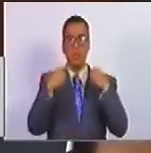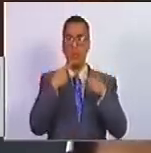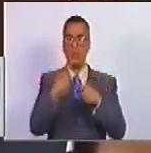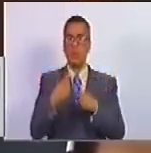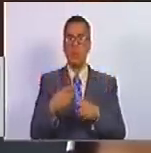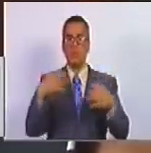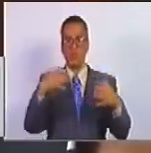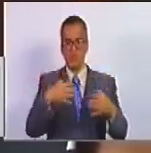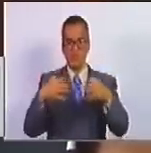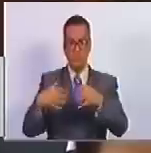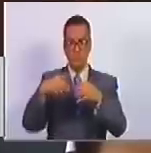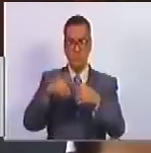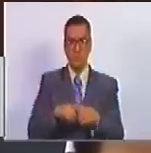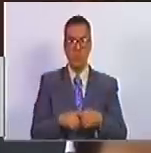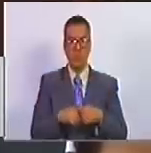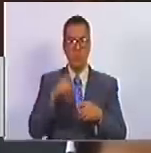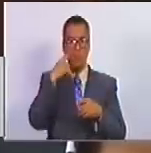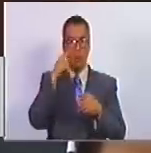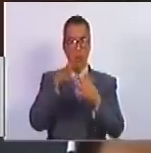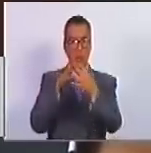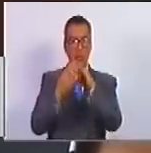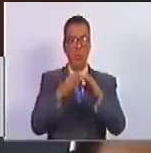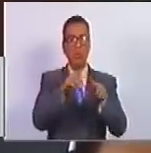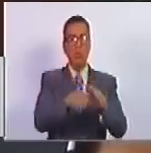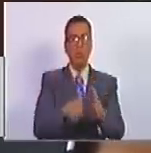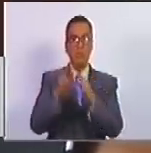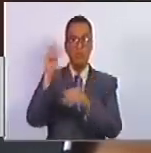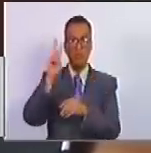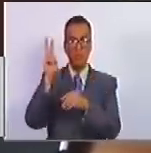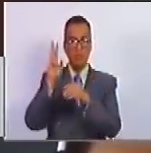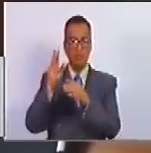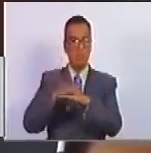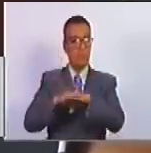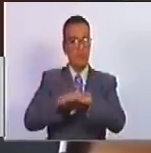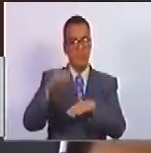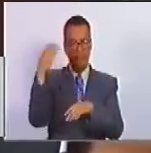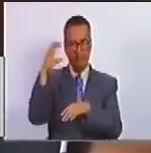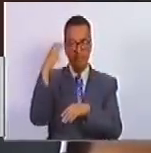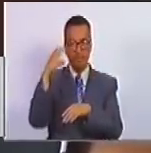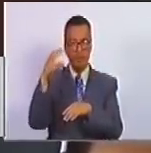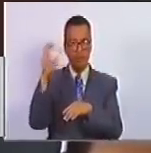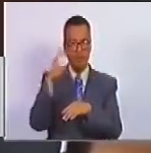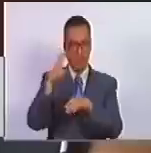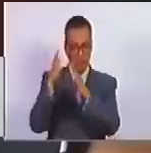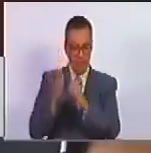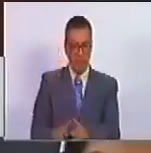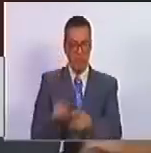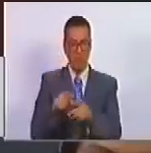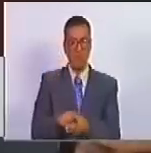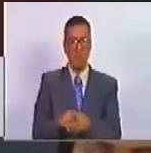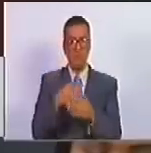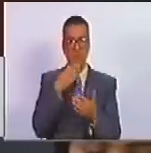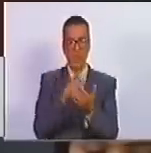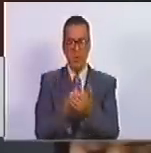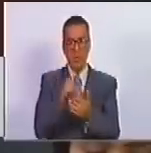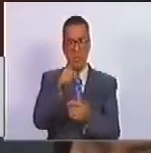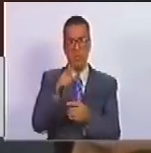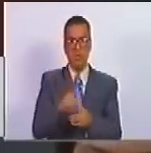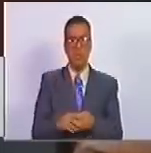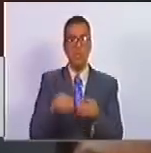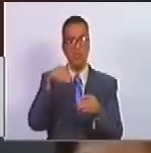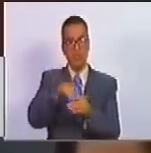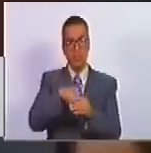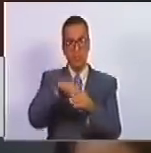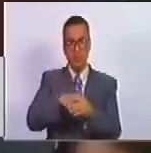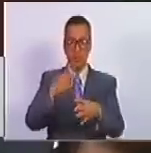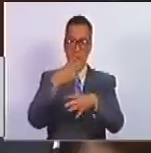de las luchas populares en Caracas. Por ello, lo que somos diputados y diputadas, gracias a ese voto